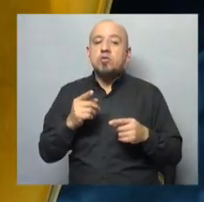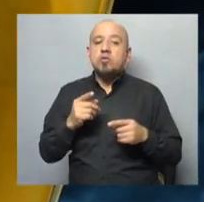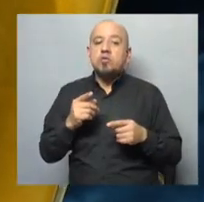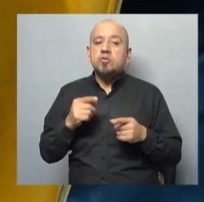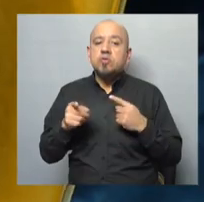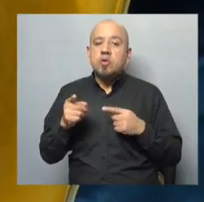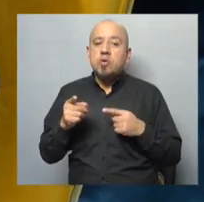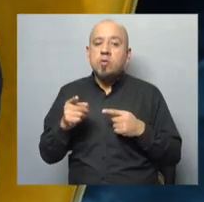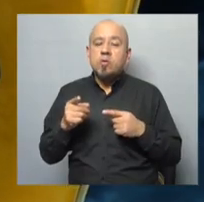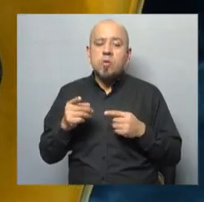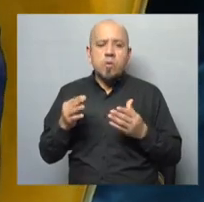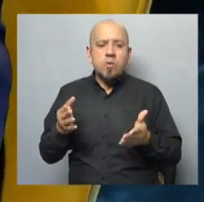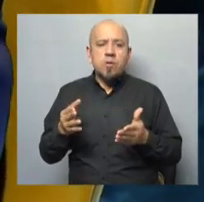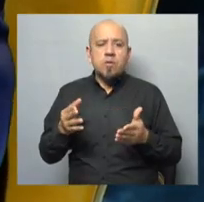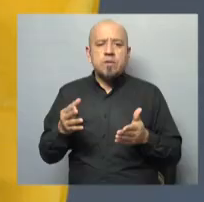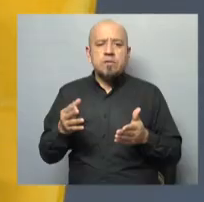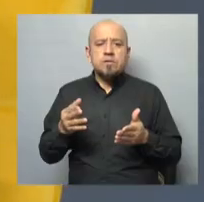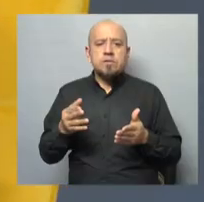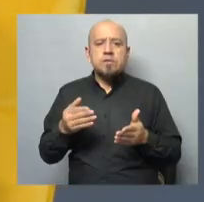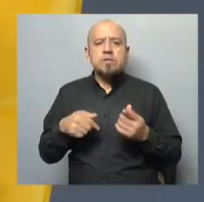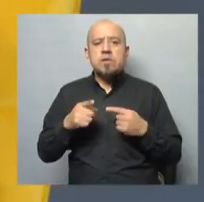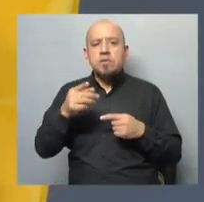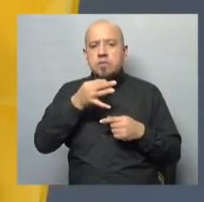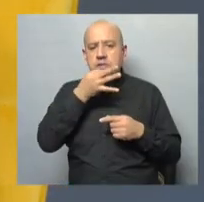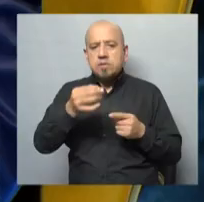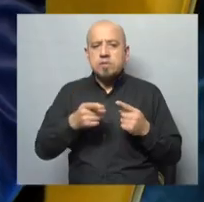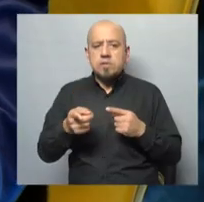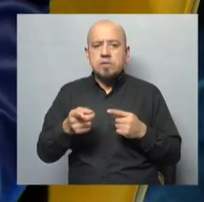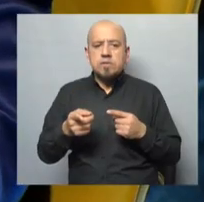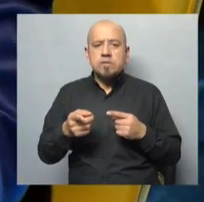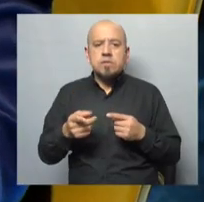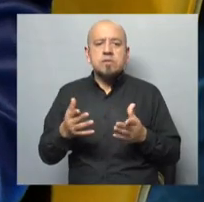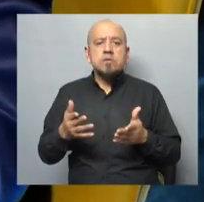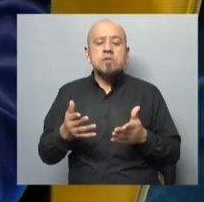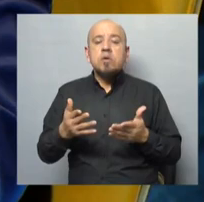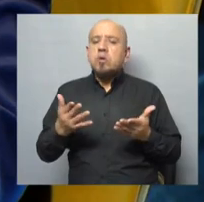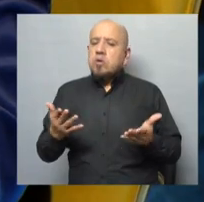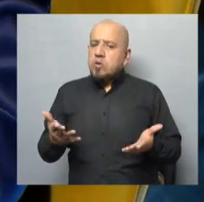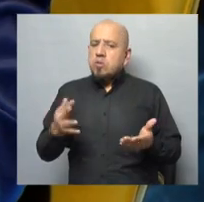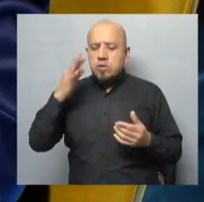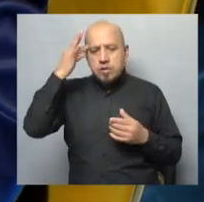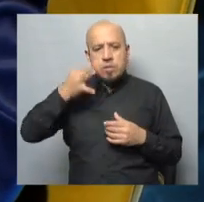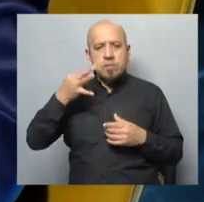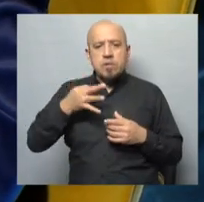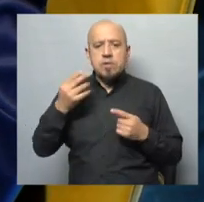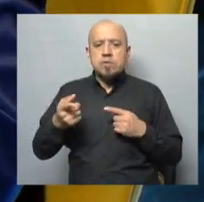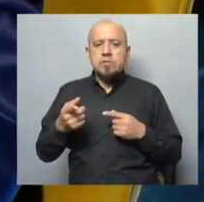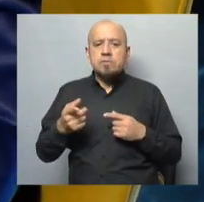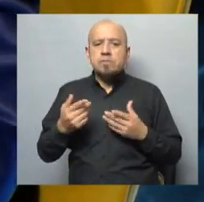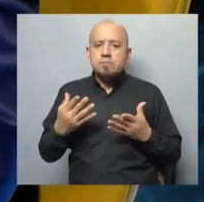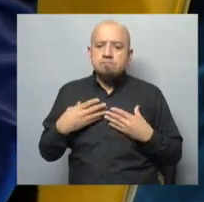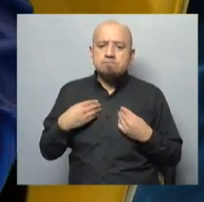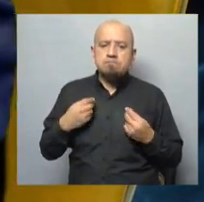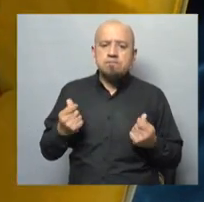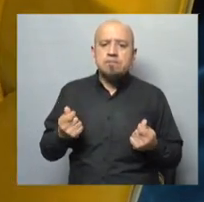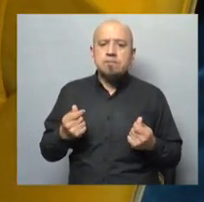digo está un poco asociado a lo que lo que tú decía bueno cuánto valor realmente sienten